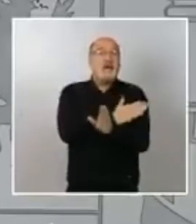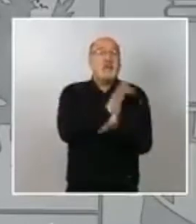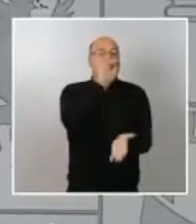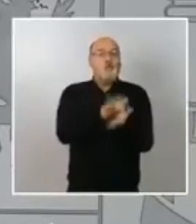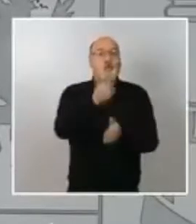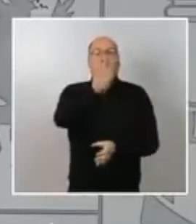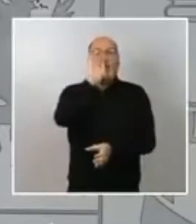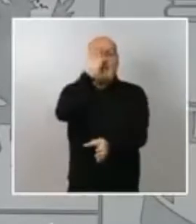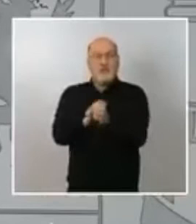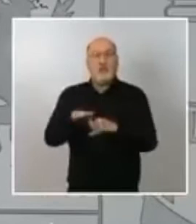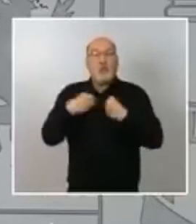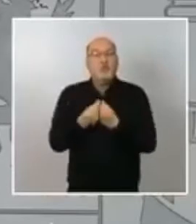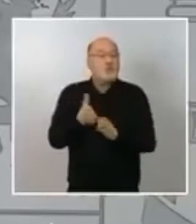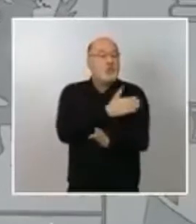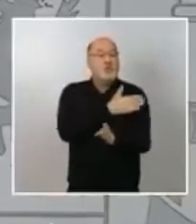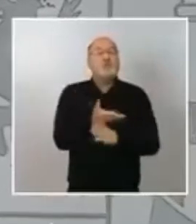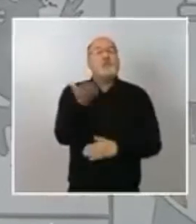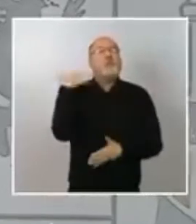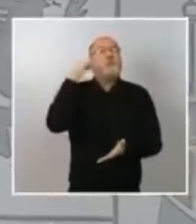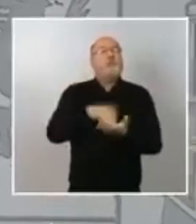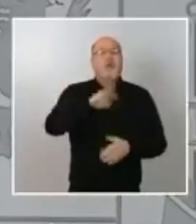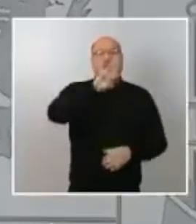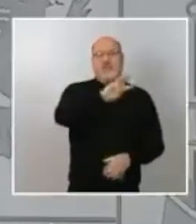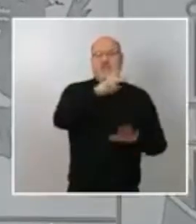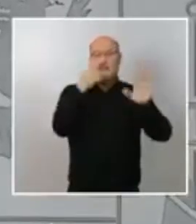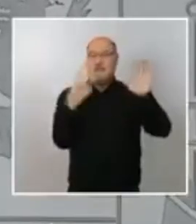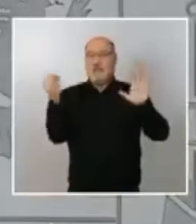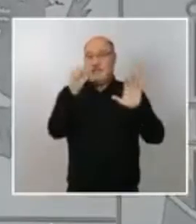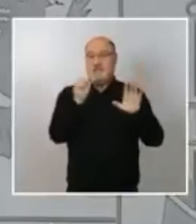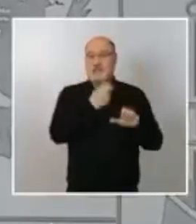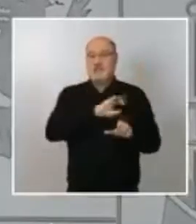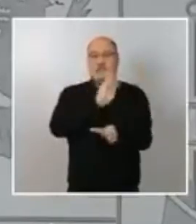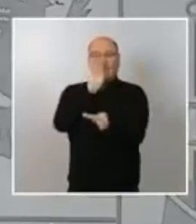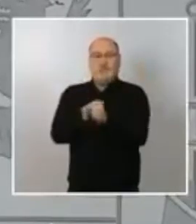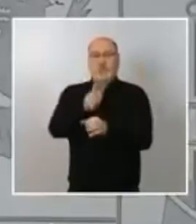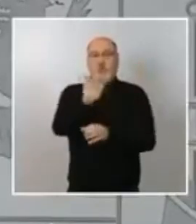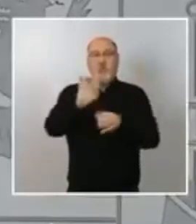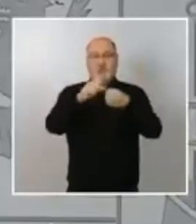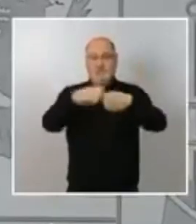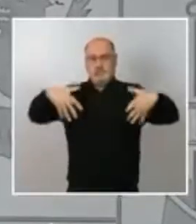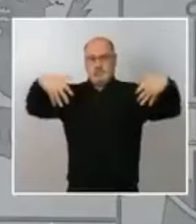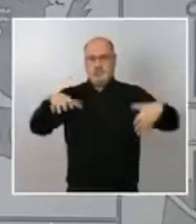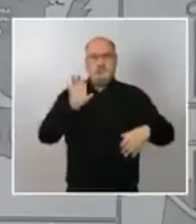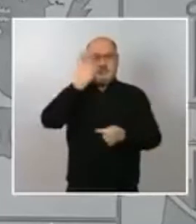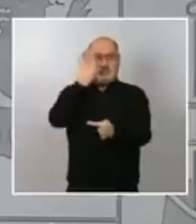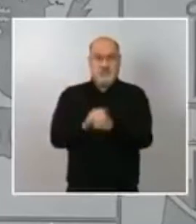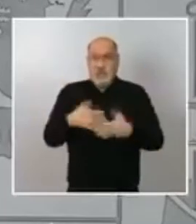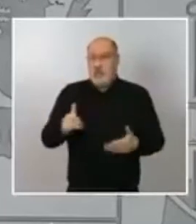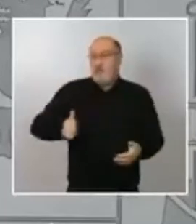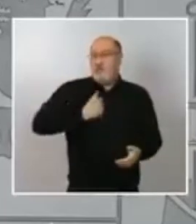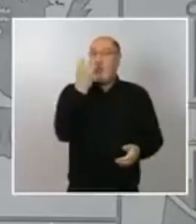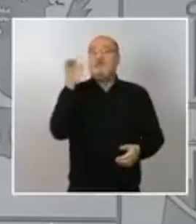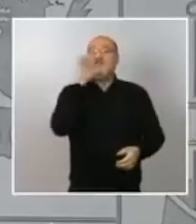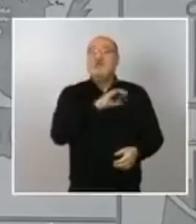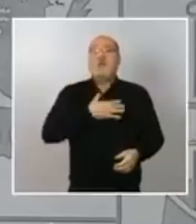37 años. 37 años. Por tanto, ocasiones como esta se presentan un par de veces en el siglo, como mucho.